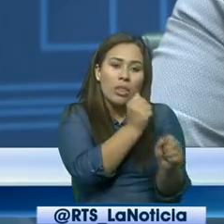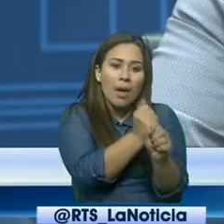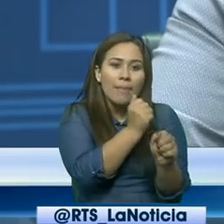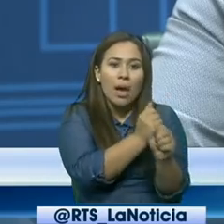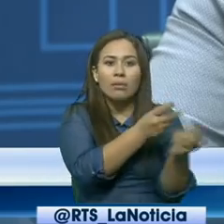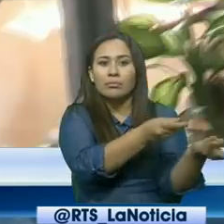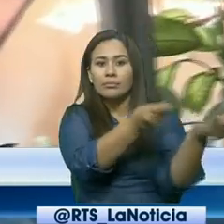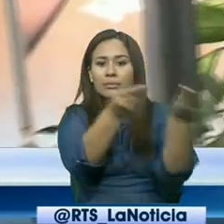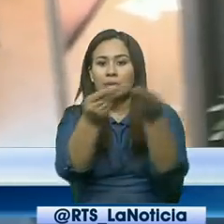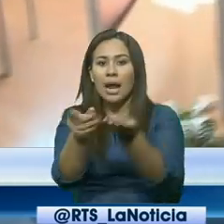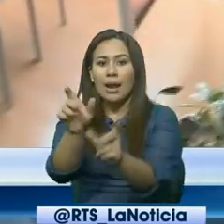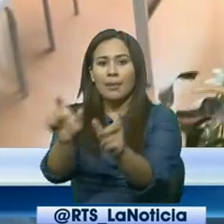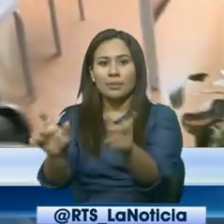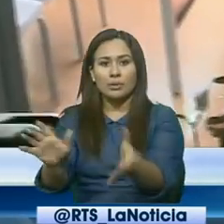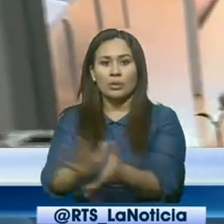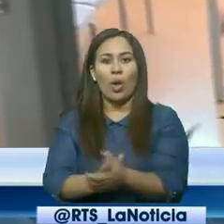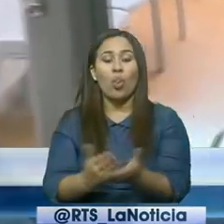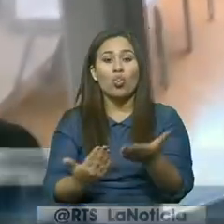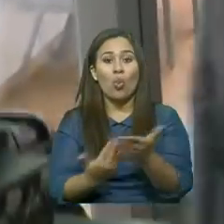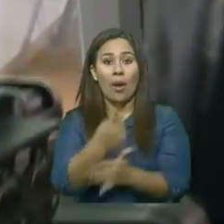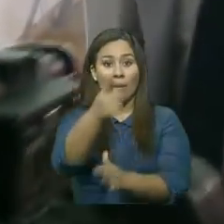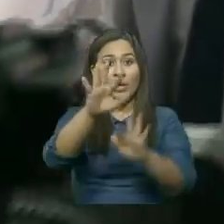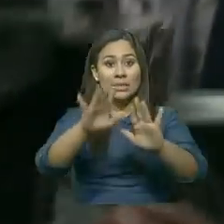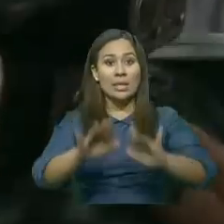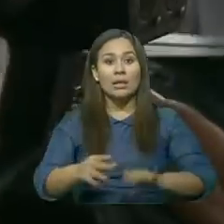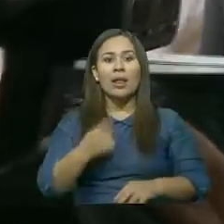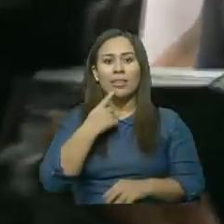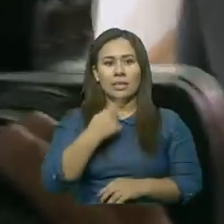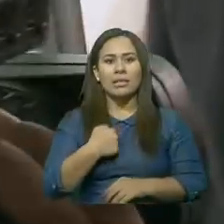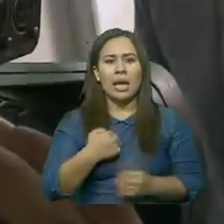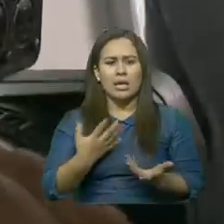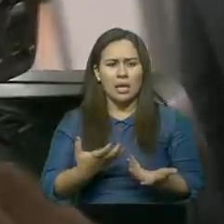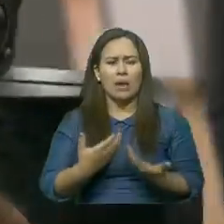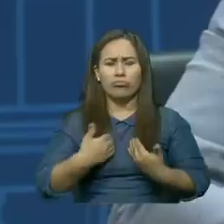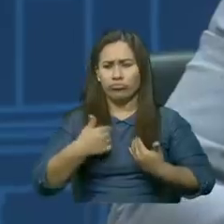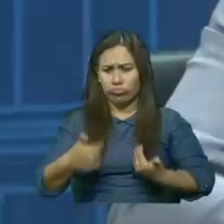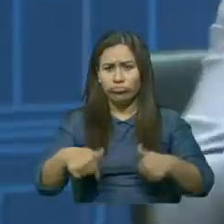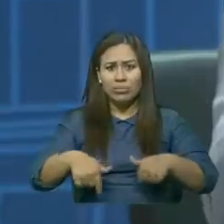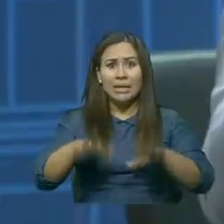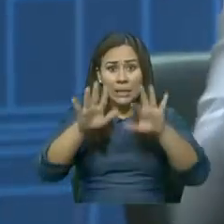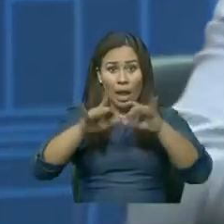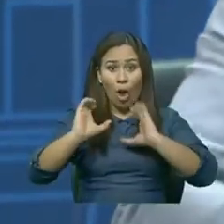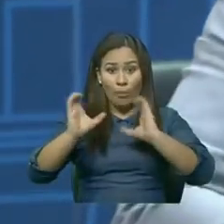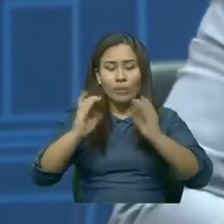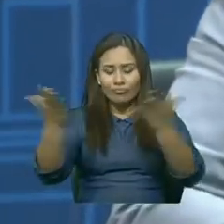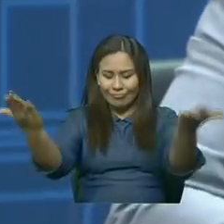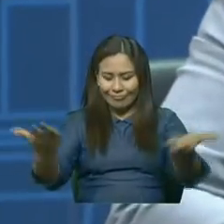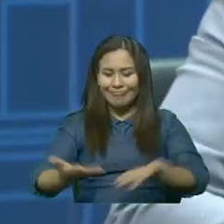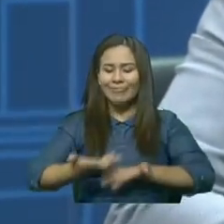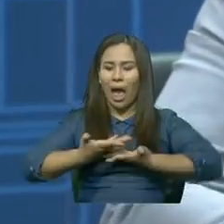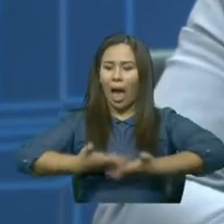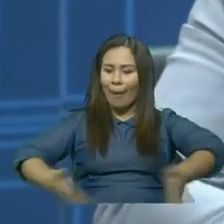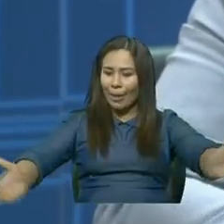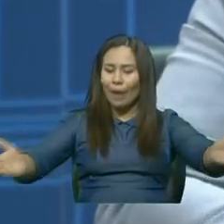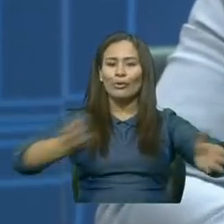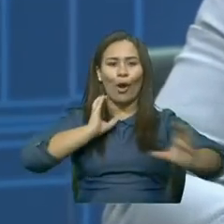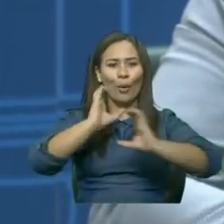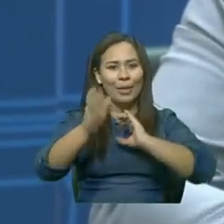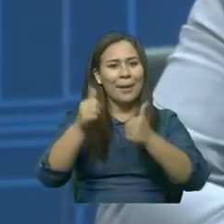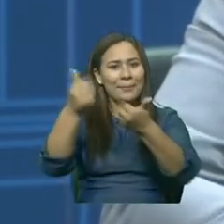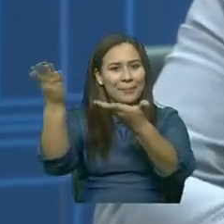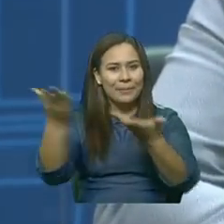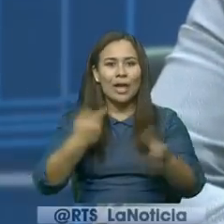pie el nuevo secretario ofreció tener una sección de puertas abiertas siempre ustedes serán bienvenidos vamos a hacer un